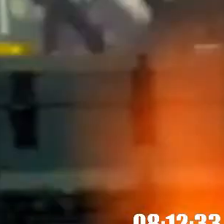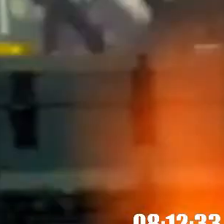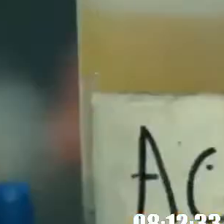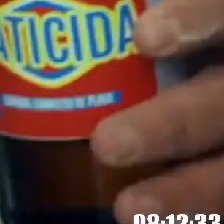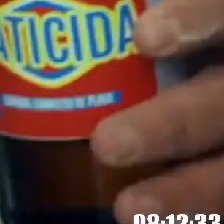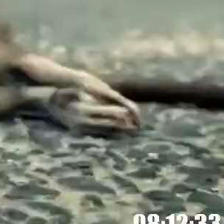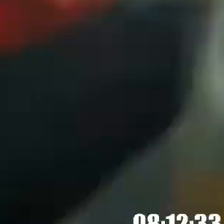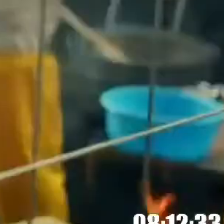raticida